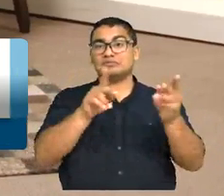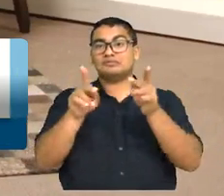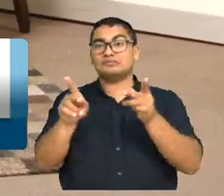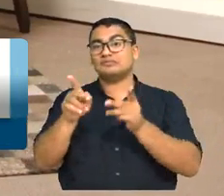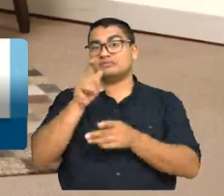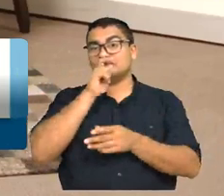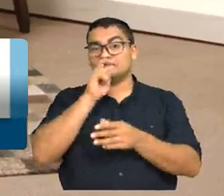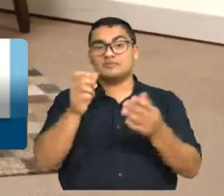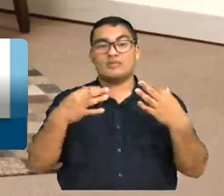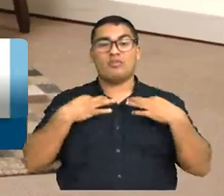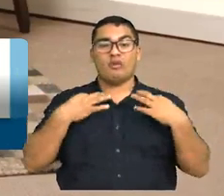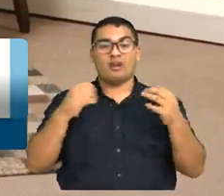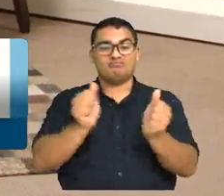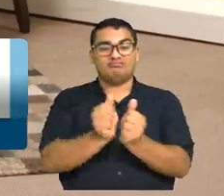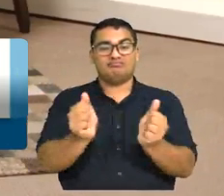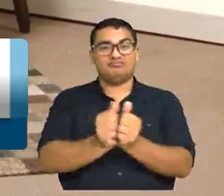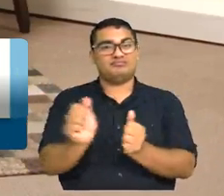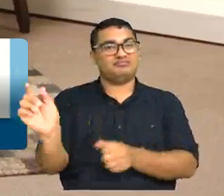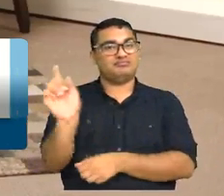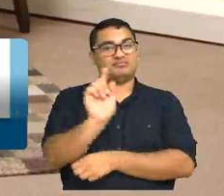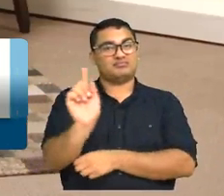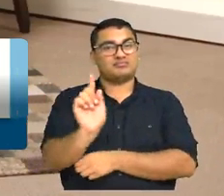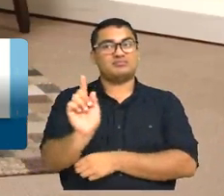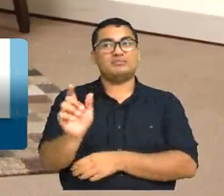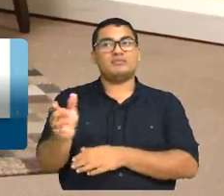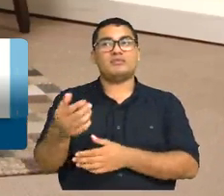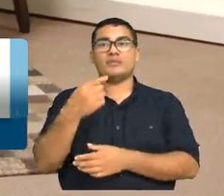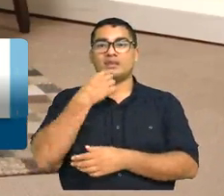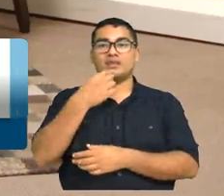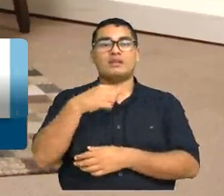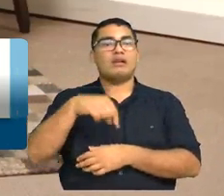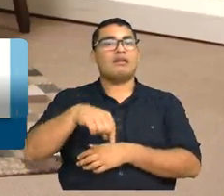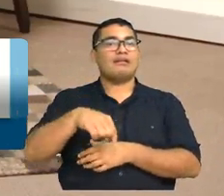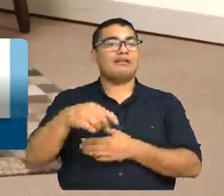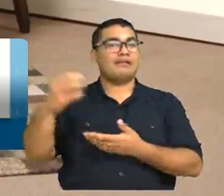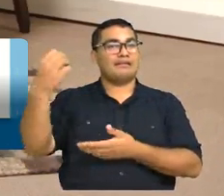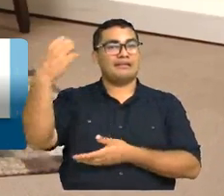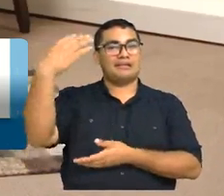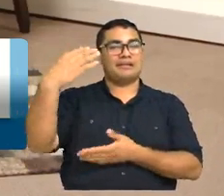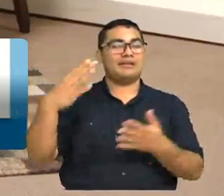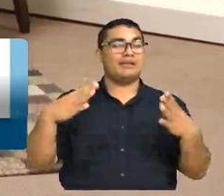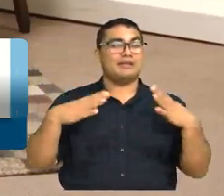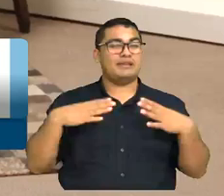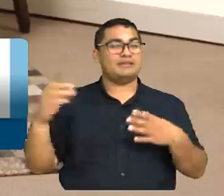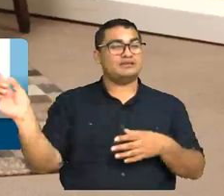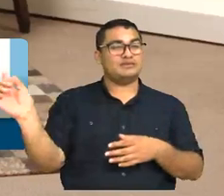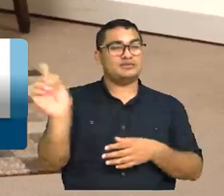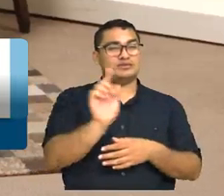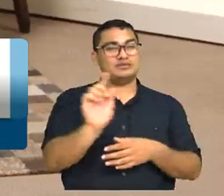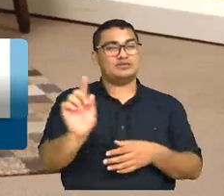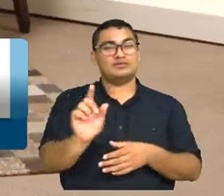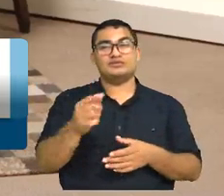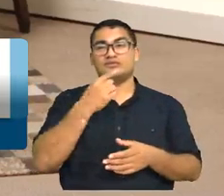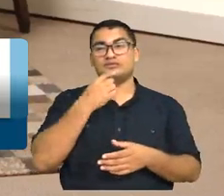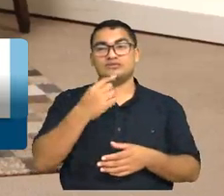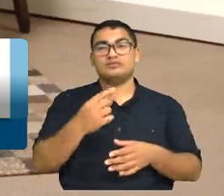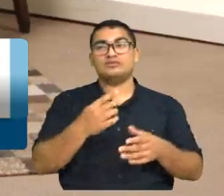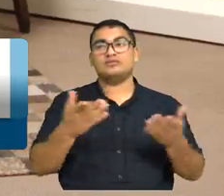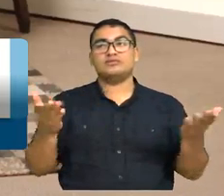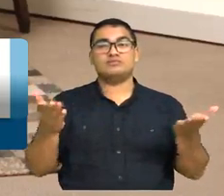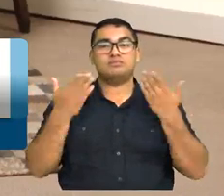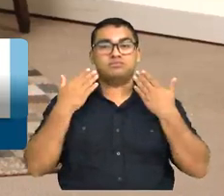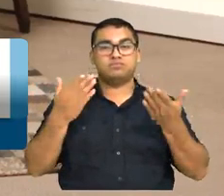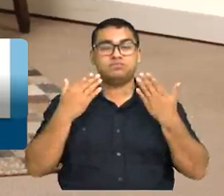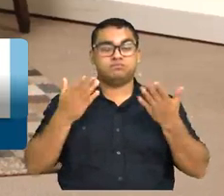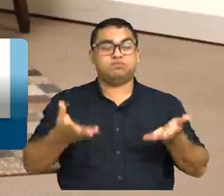sintética principalmente. La ropa sintética está contraindicada en estos casos, principalmente en las fechas de verano donde las temperaturas